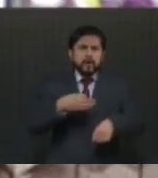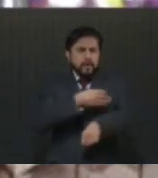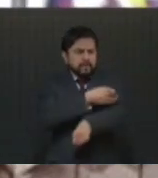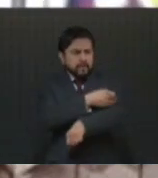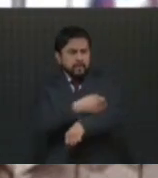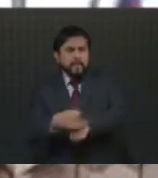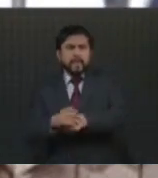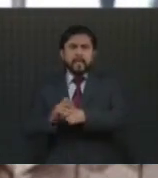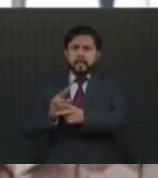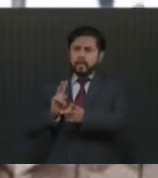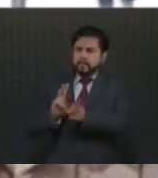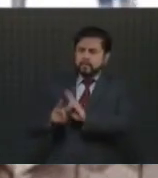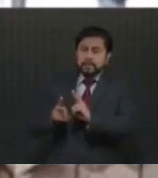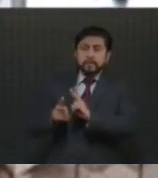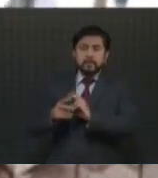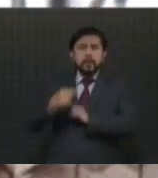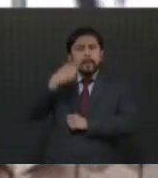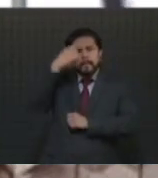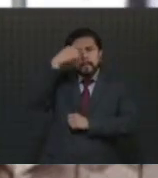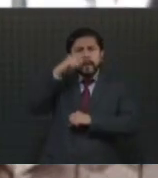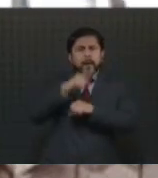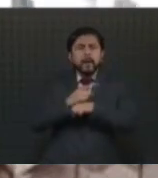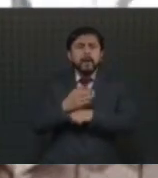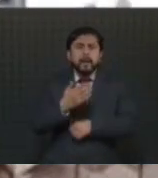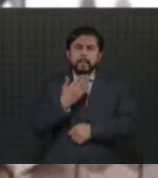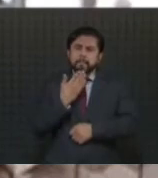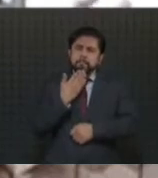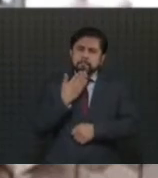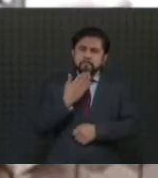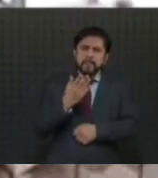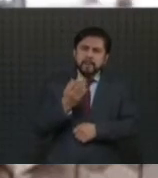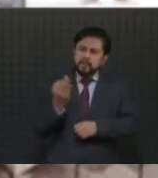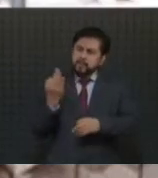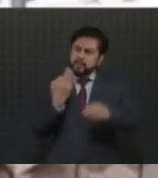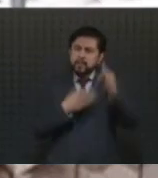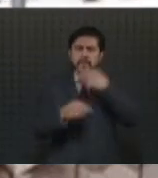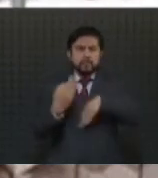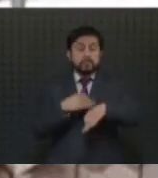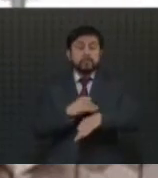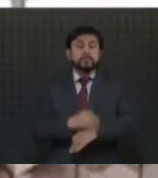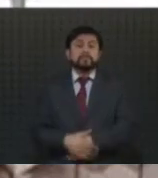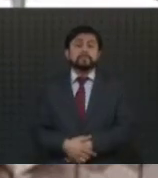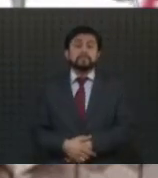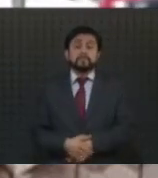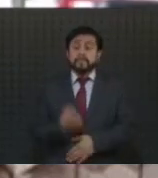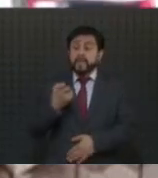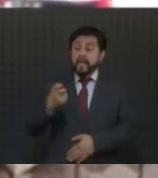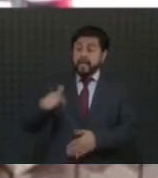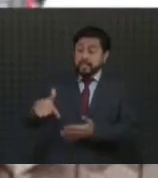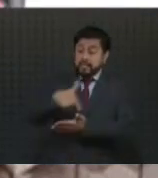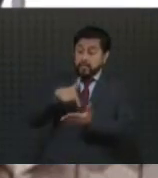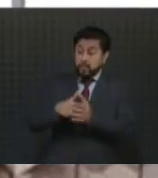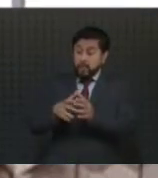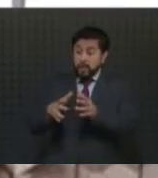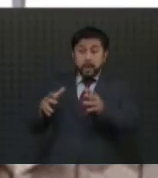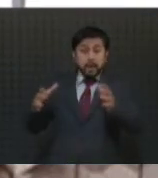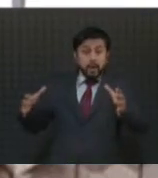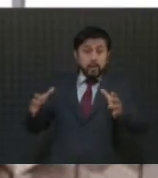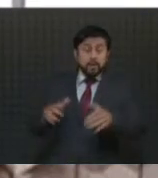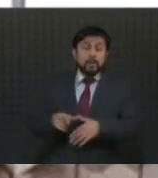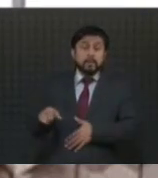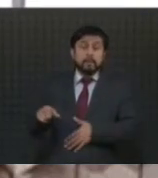vecinos para el bien de todas y de todos. En este gran espacio que